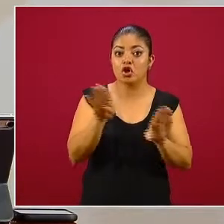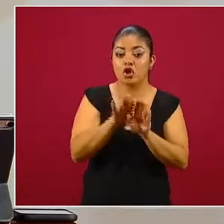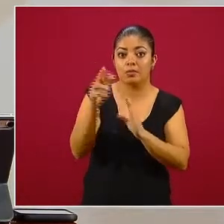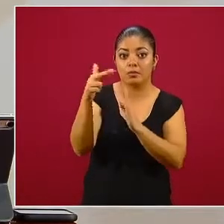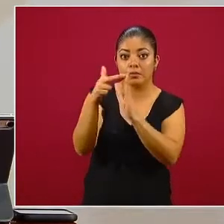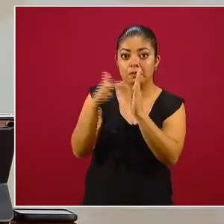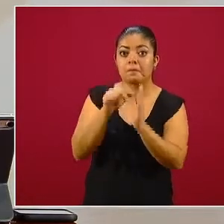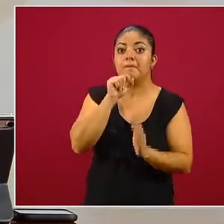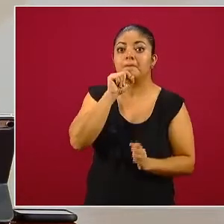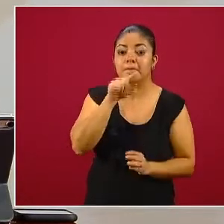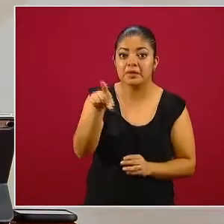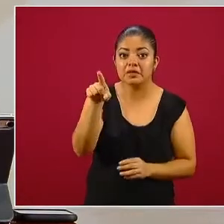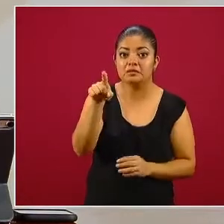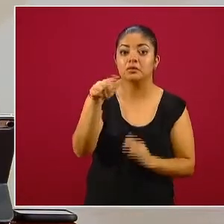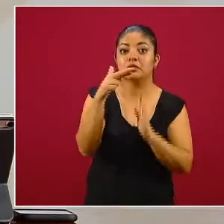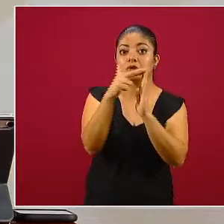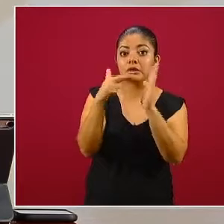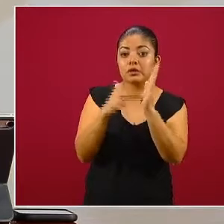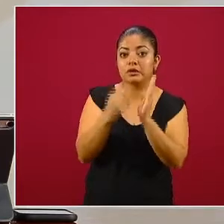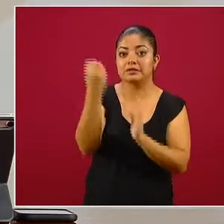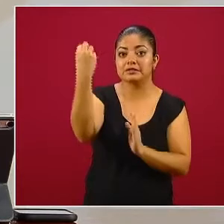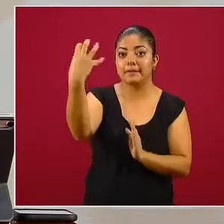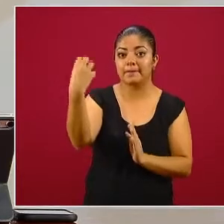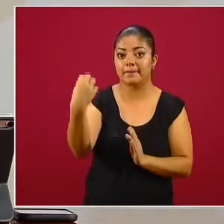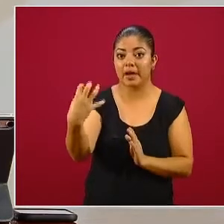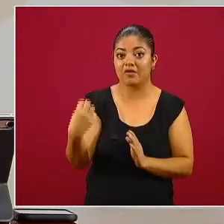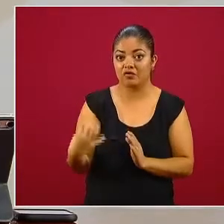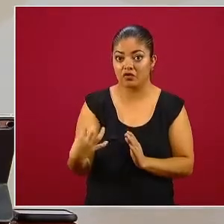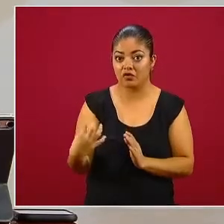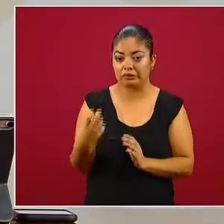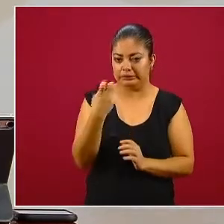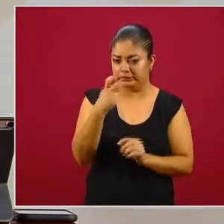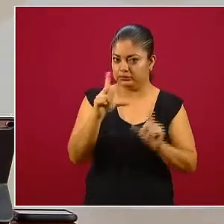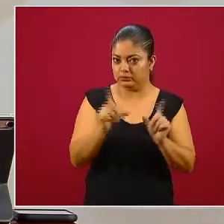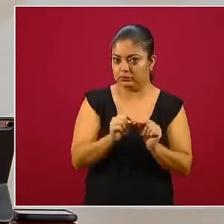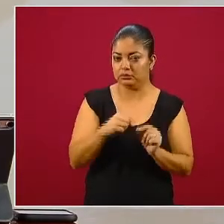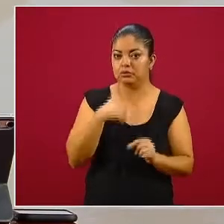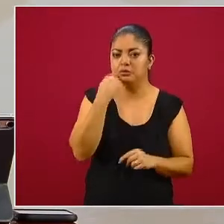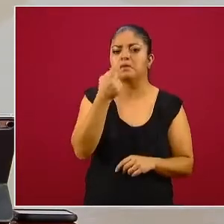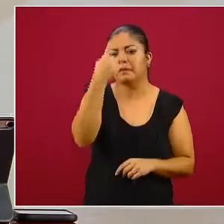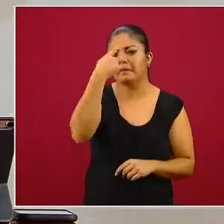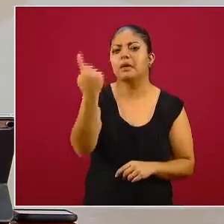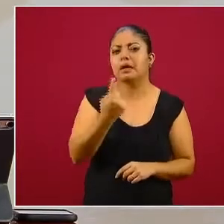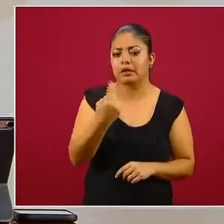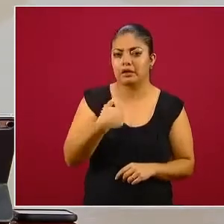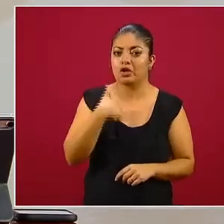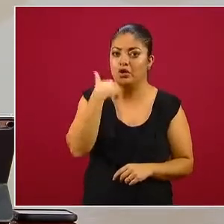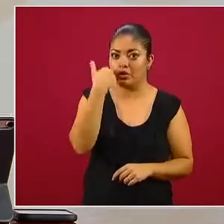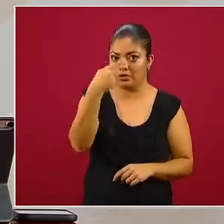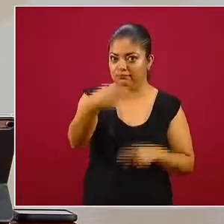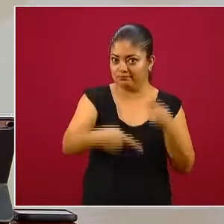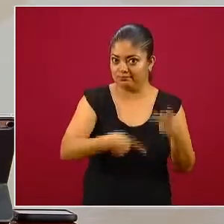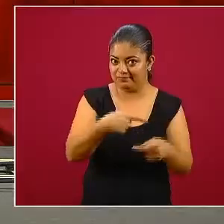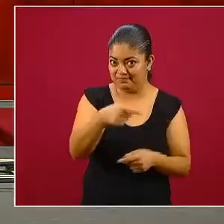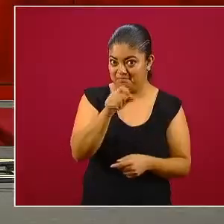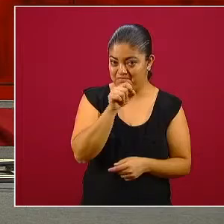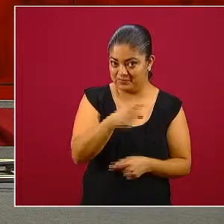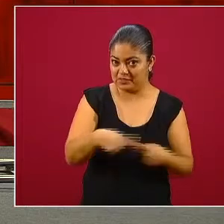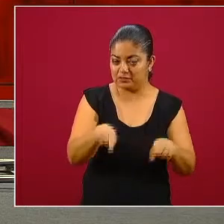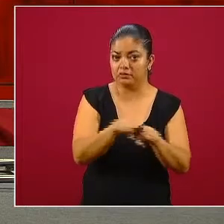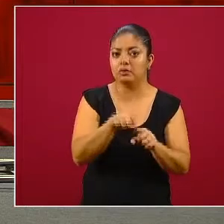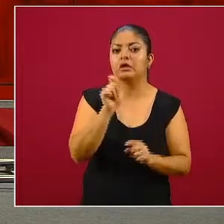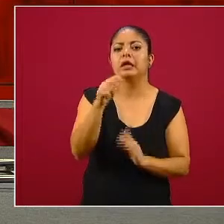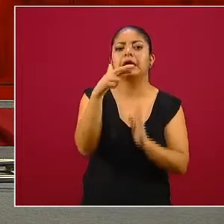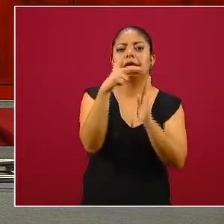reglas del semáforo. Y las reglas del semáforo nos permiten, y con esto termino, básicamente para aprovechar y agradecerles su pregunta, las reglas